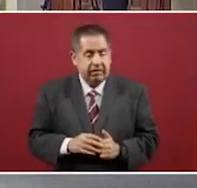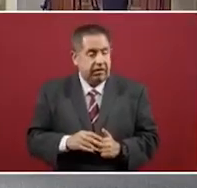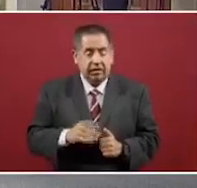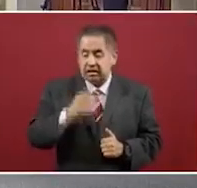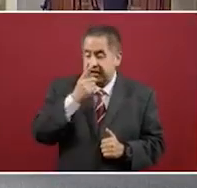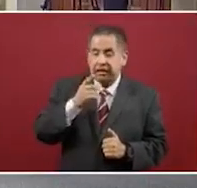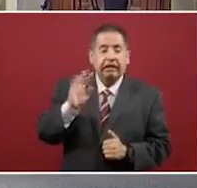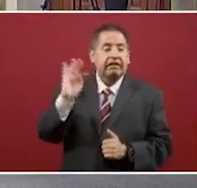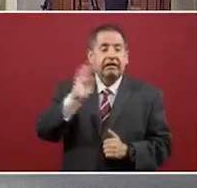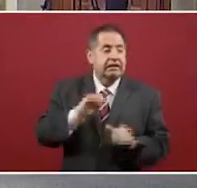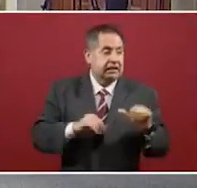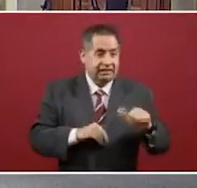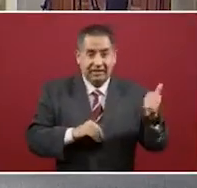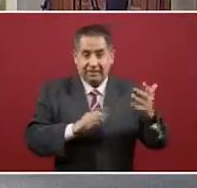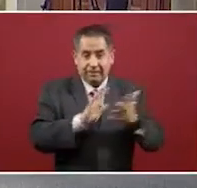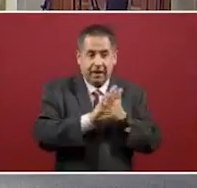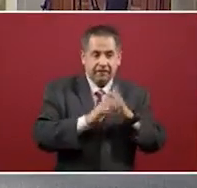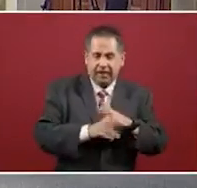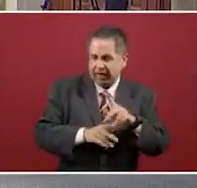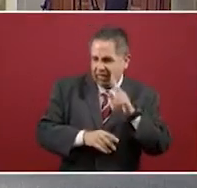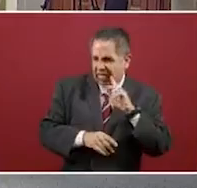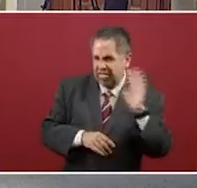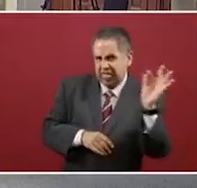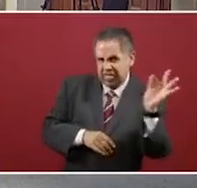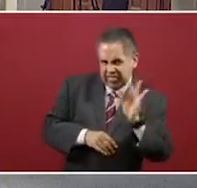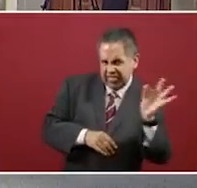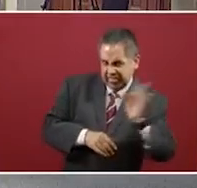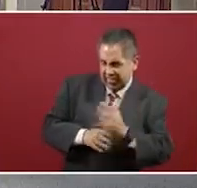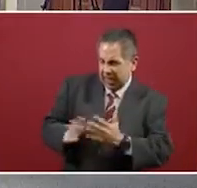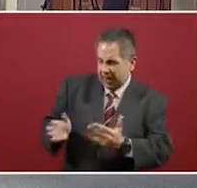con rectitud. Estoy seguro